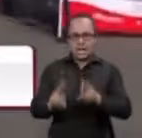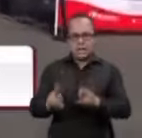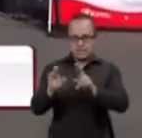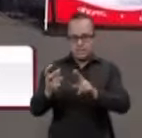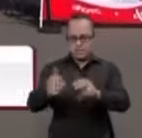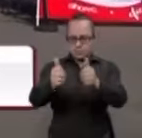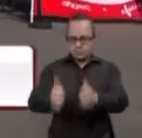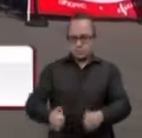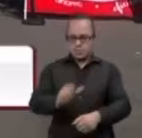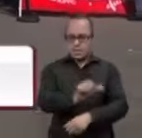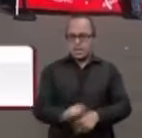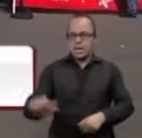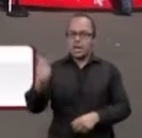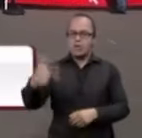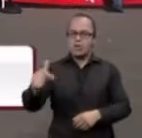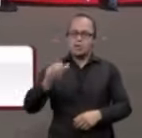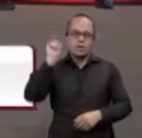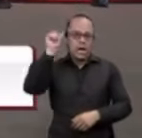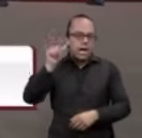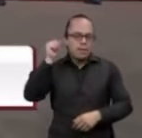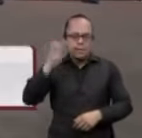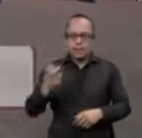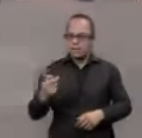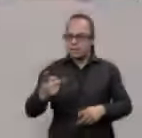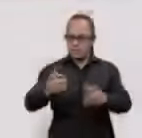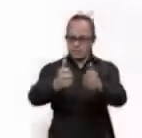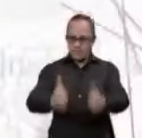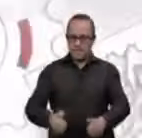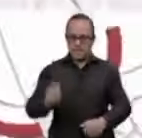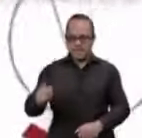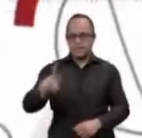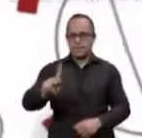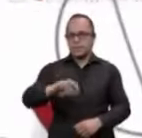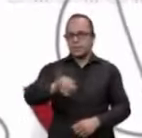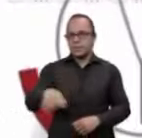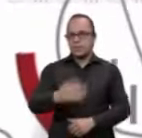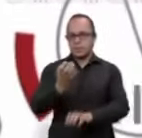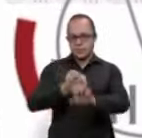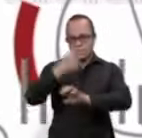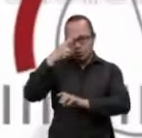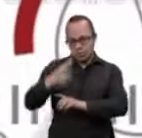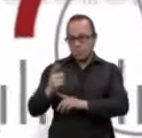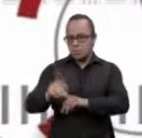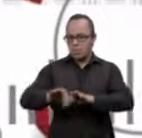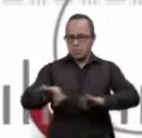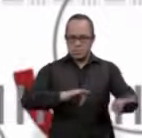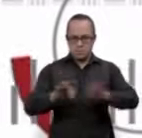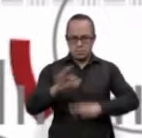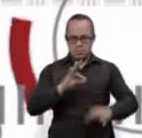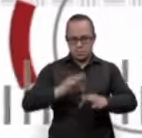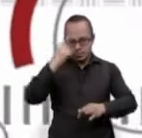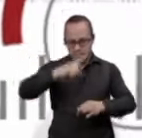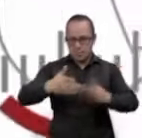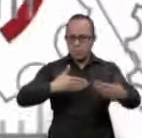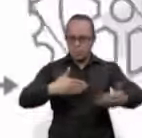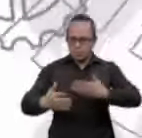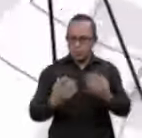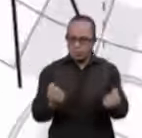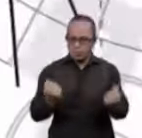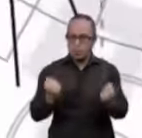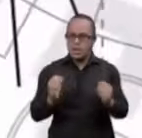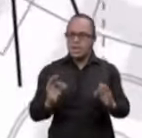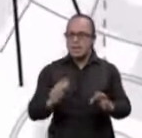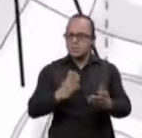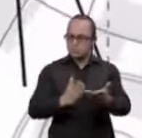hasta el pasado 12 de abril. Con esta acción, el Poder Judicial del Estado de México trabaja en el fortalecimiento, la modernización,